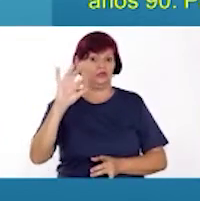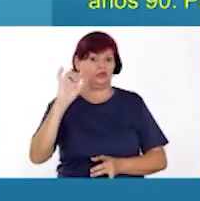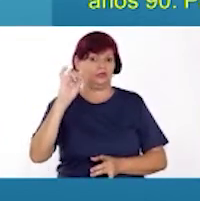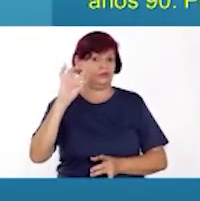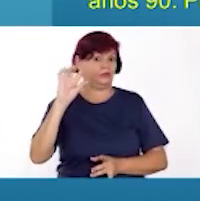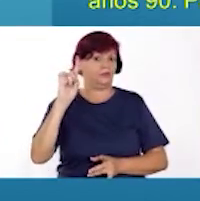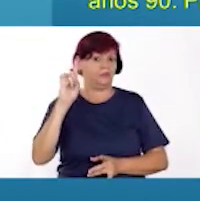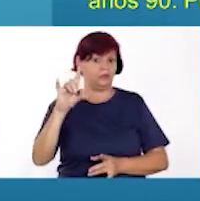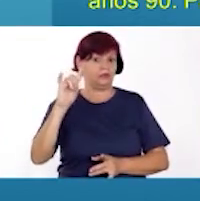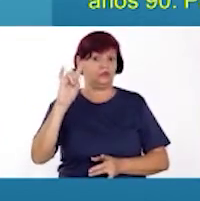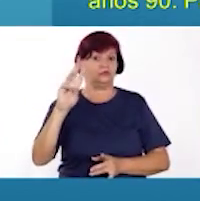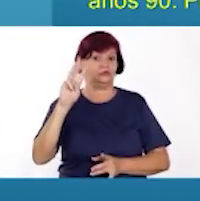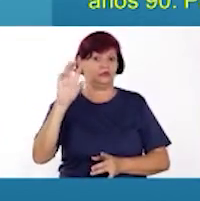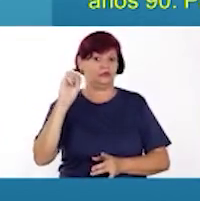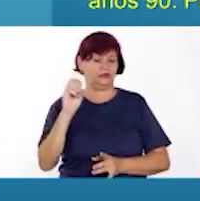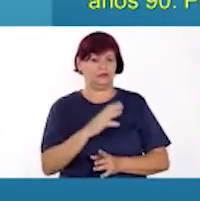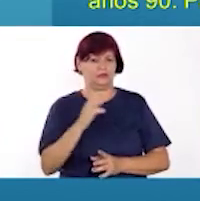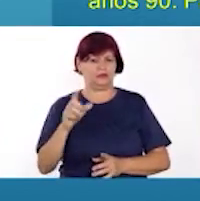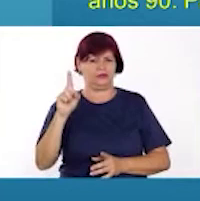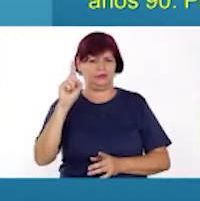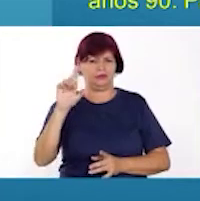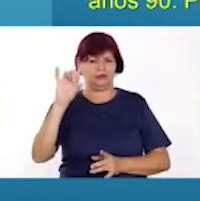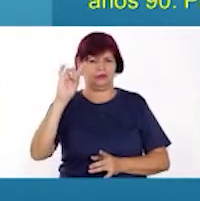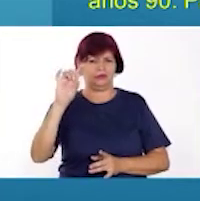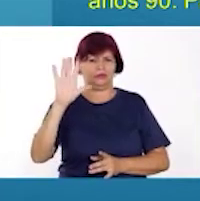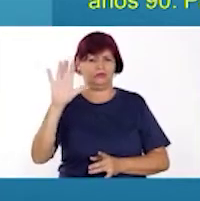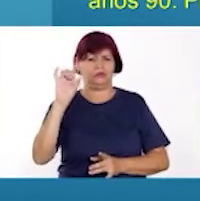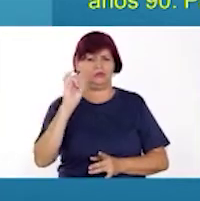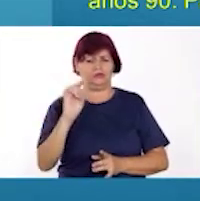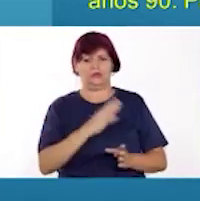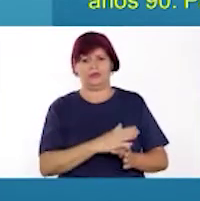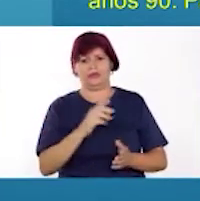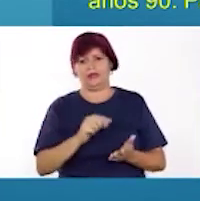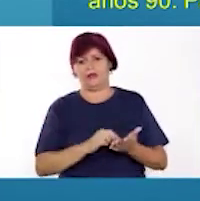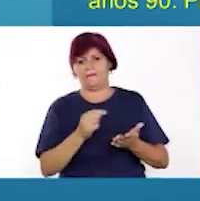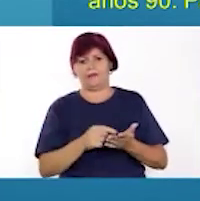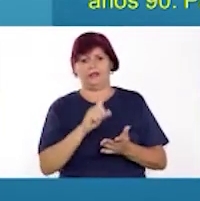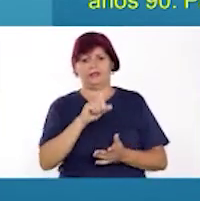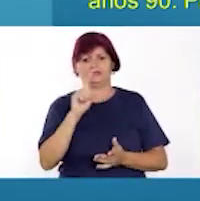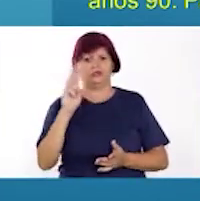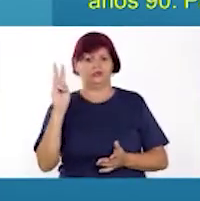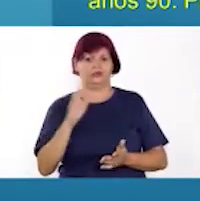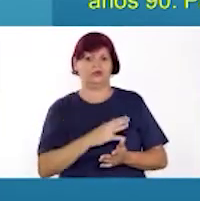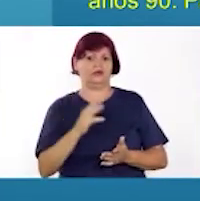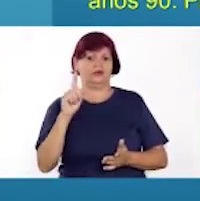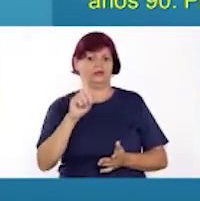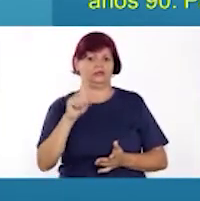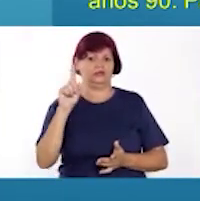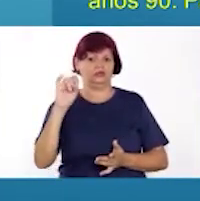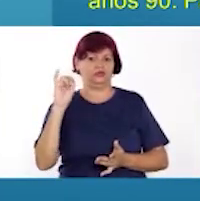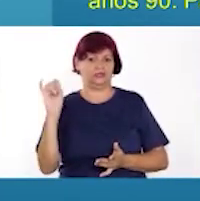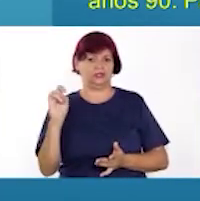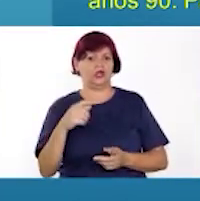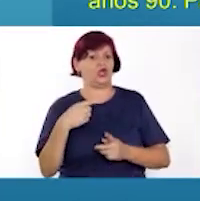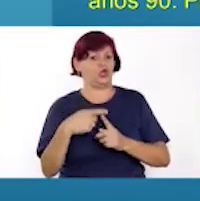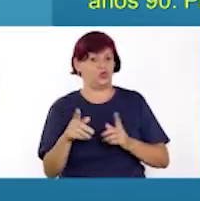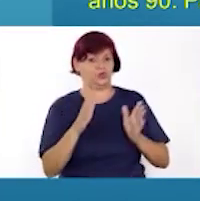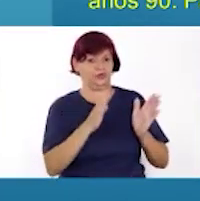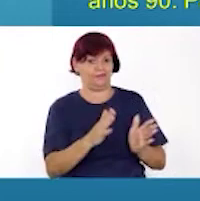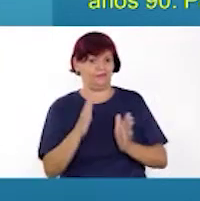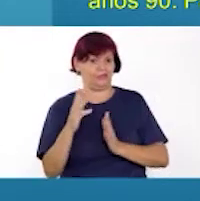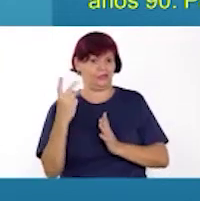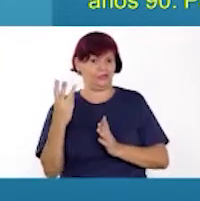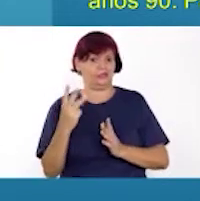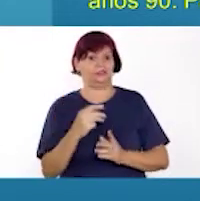libro de texto. Una segunda etapa entre 1939 y 1959, de la página 113 a